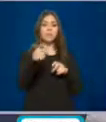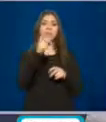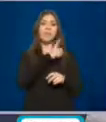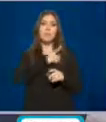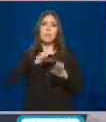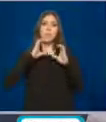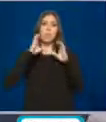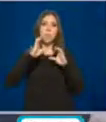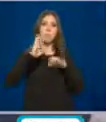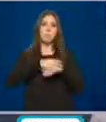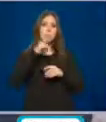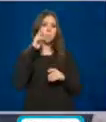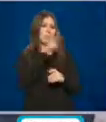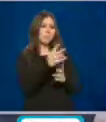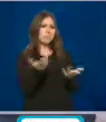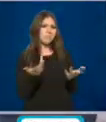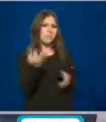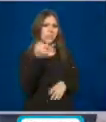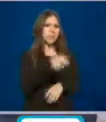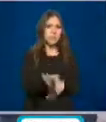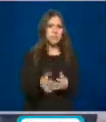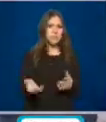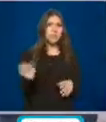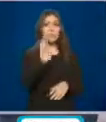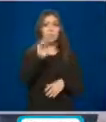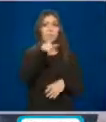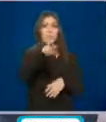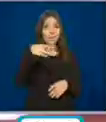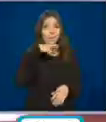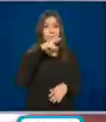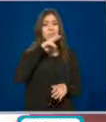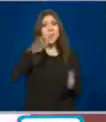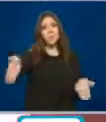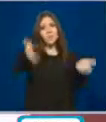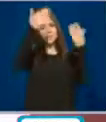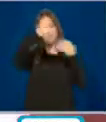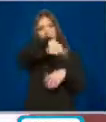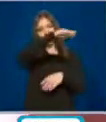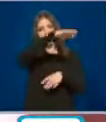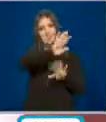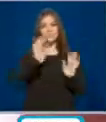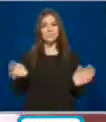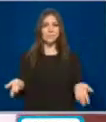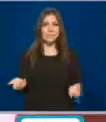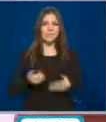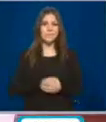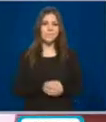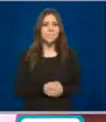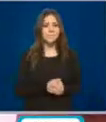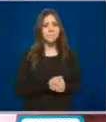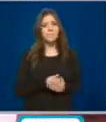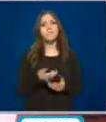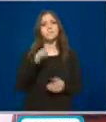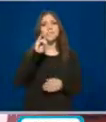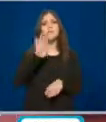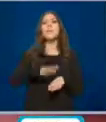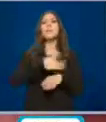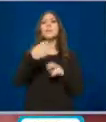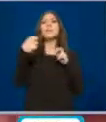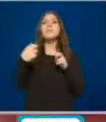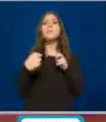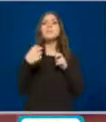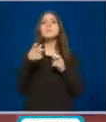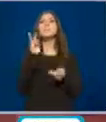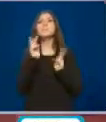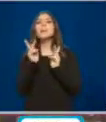¿no? Sí, pues mejor le dices, ay, tienes mucha prisa, ya vete. Sí, exacto. Porque ya te estás escuchando. Ya no me estás oyendo, ¿no?